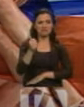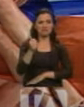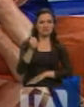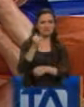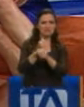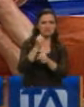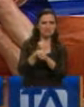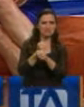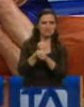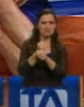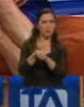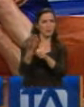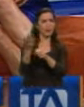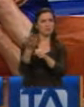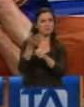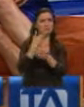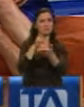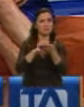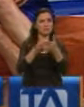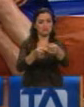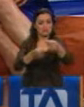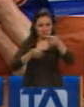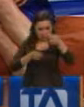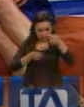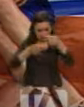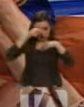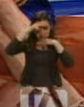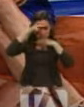como administrativos recibieron una carta con la noticia.